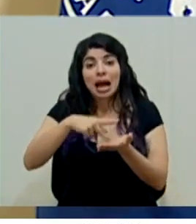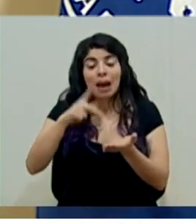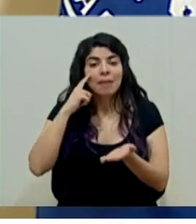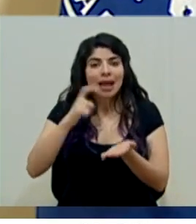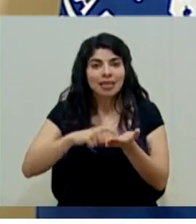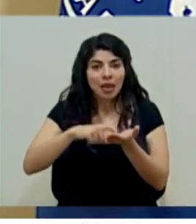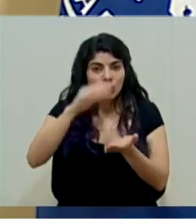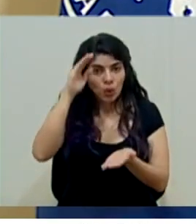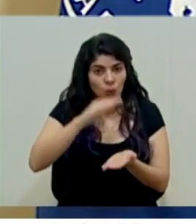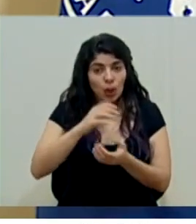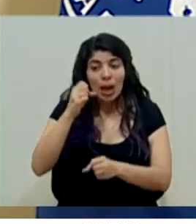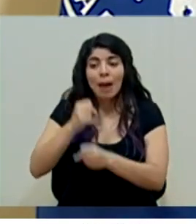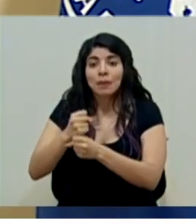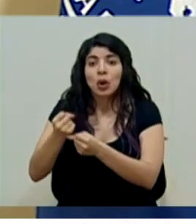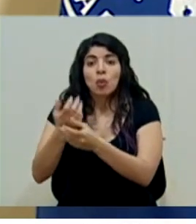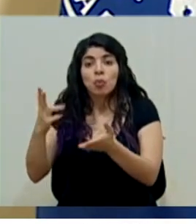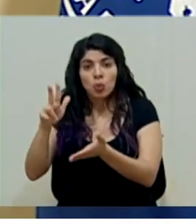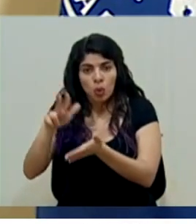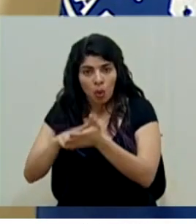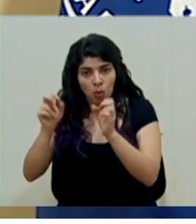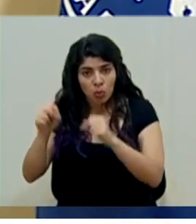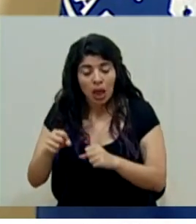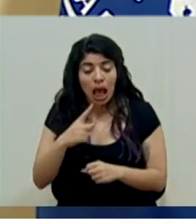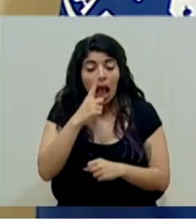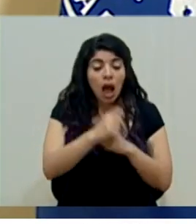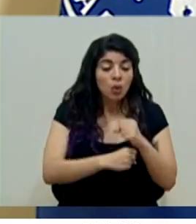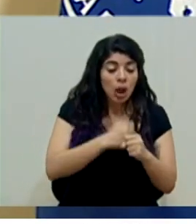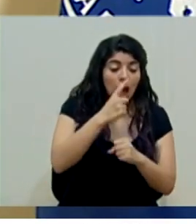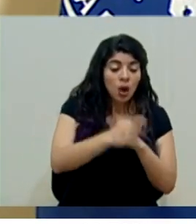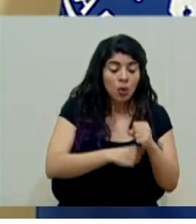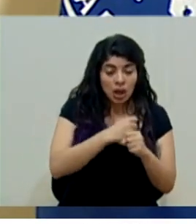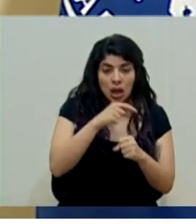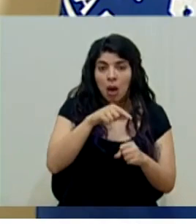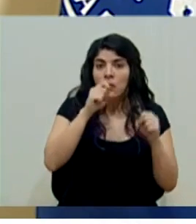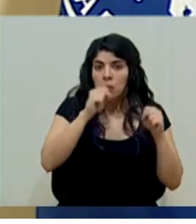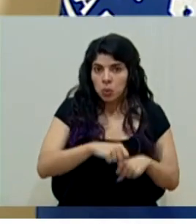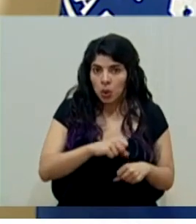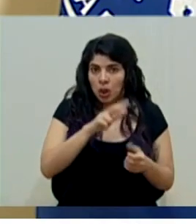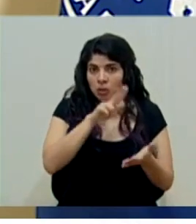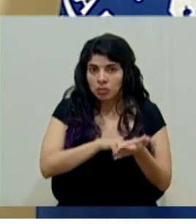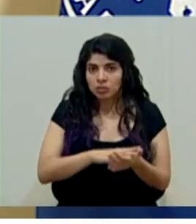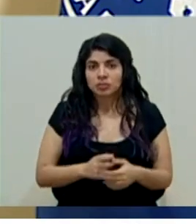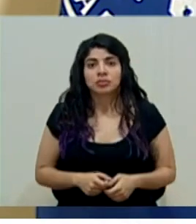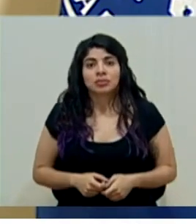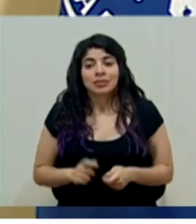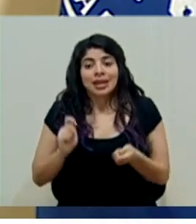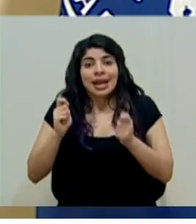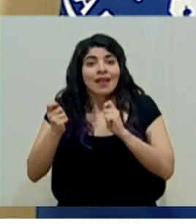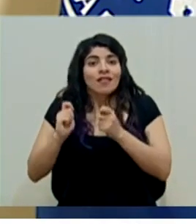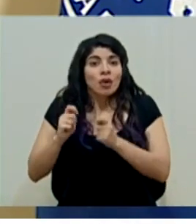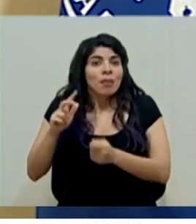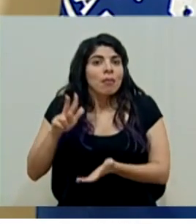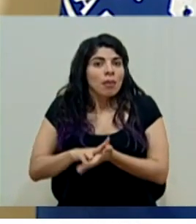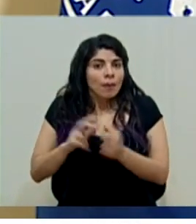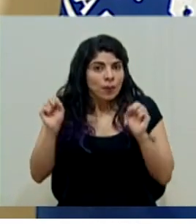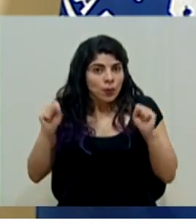tener empleo público, podríamos tener los temas de las anualidades, reformas,